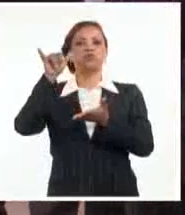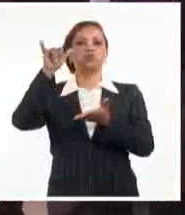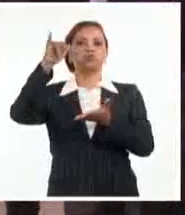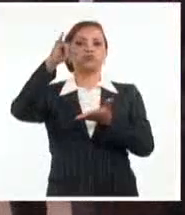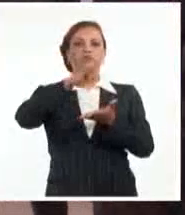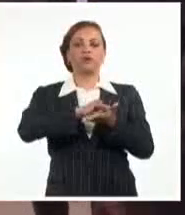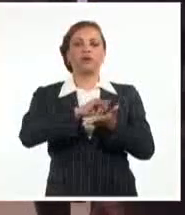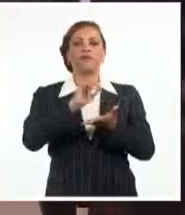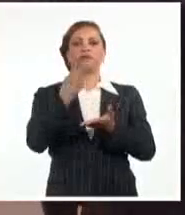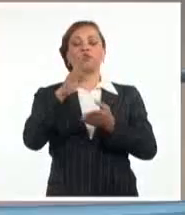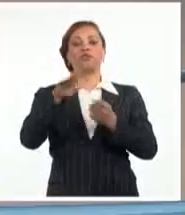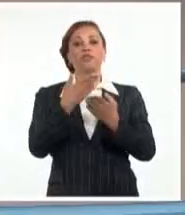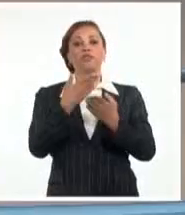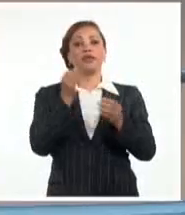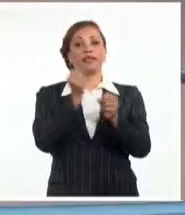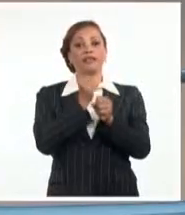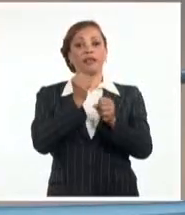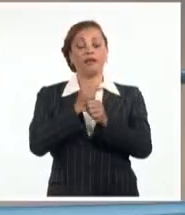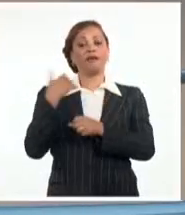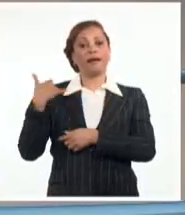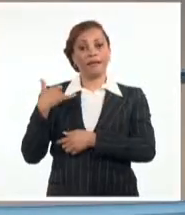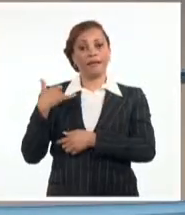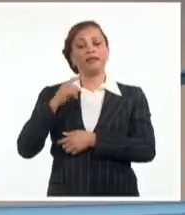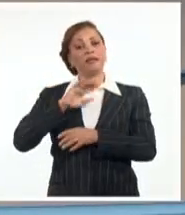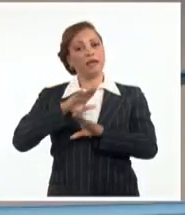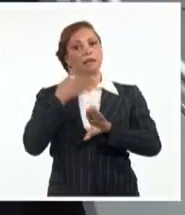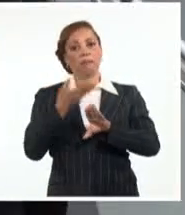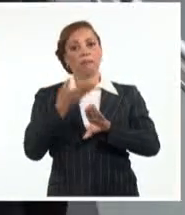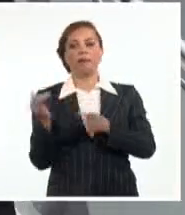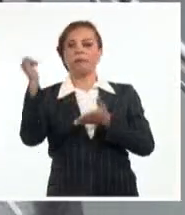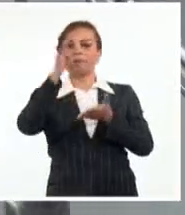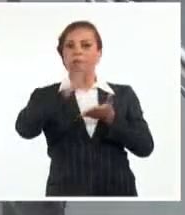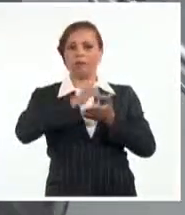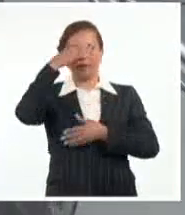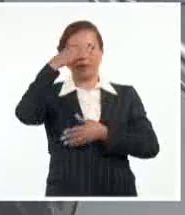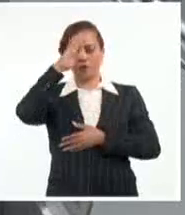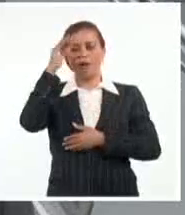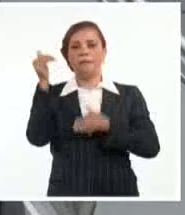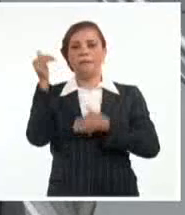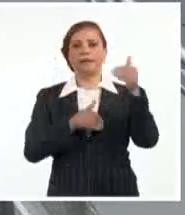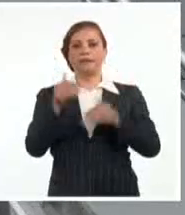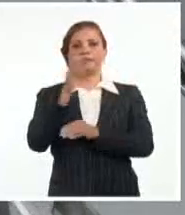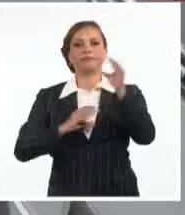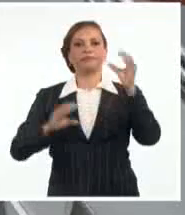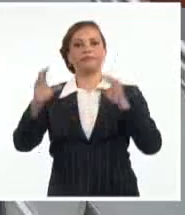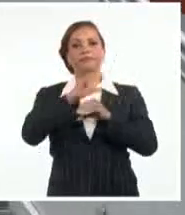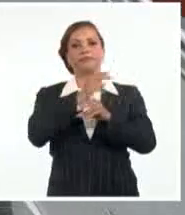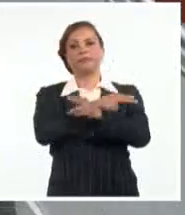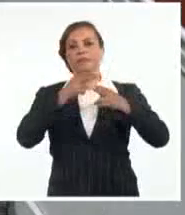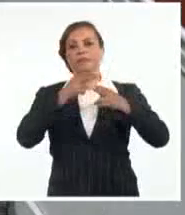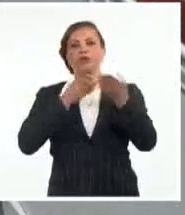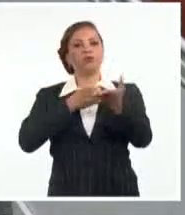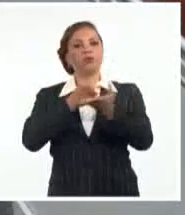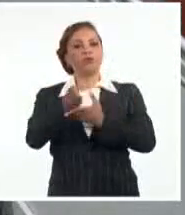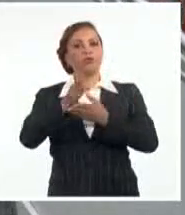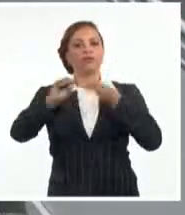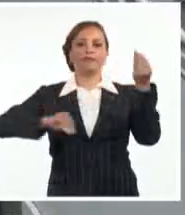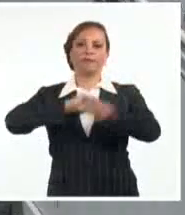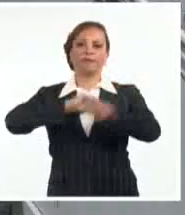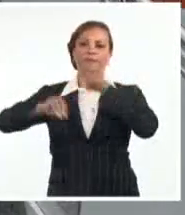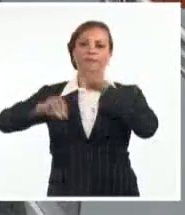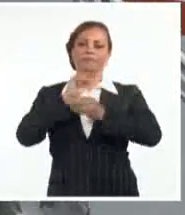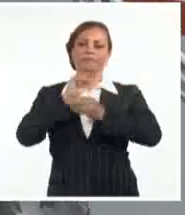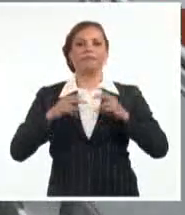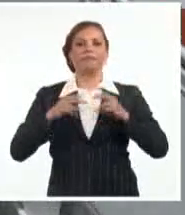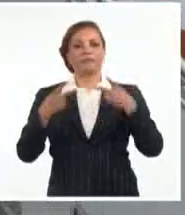intensas jornadas de trabajo en este país sudamericano, en las que participó en una cumbre histórica de continuidad y renovación que ratificó